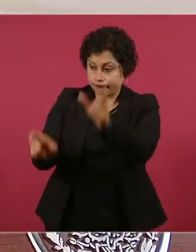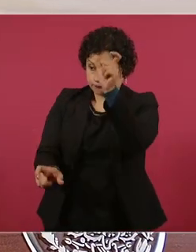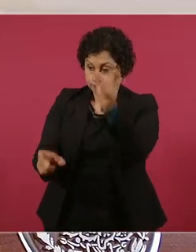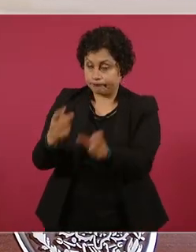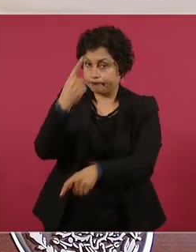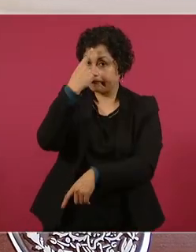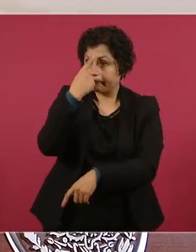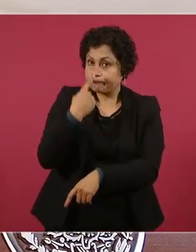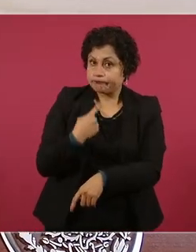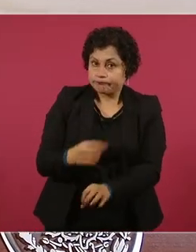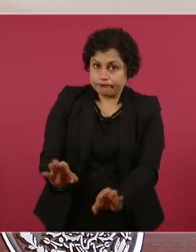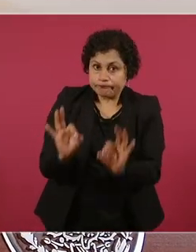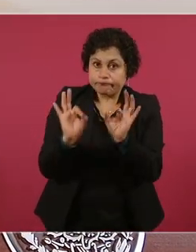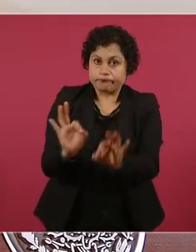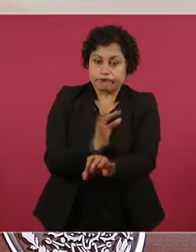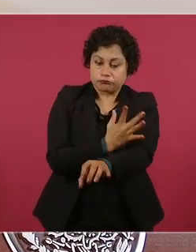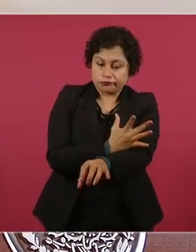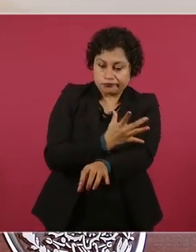incorruptibles,